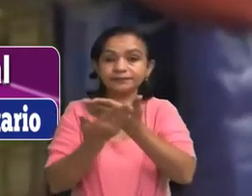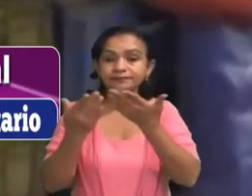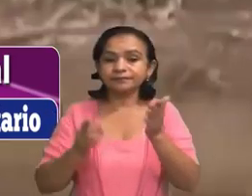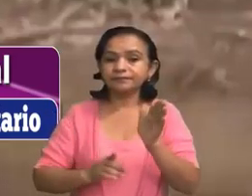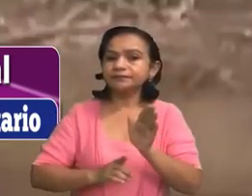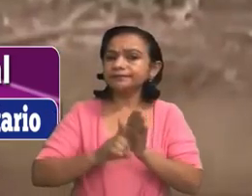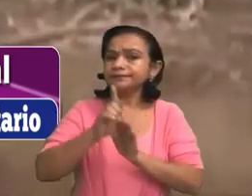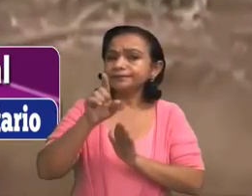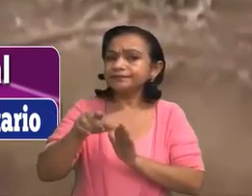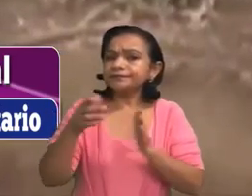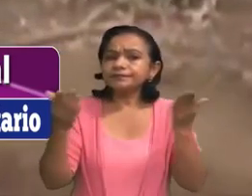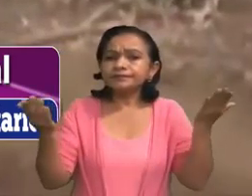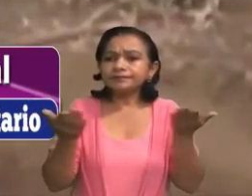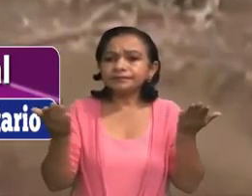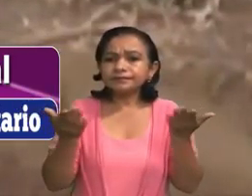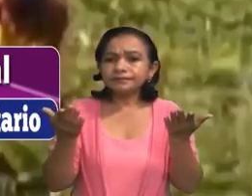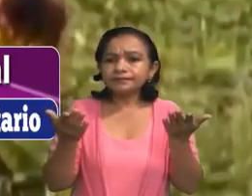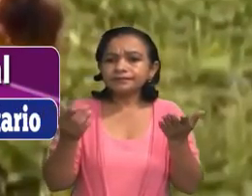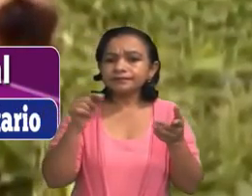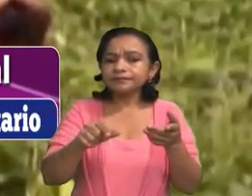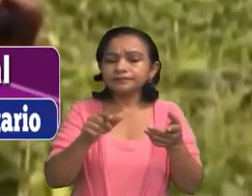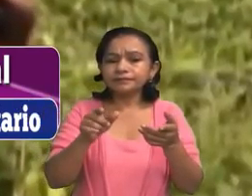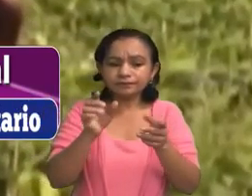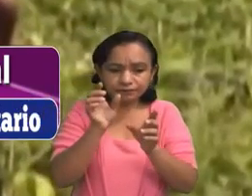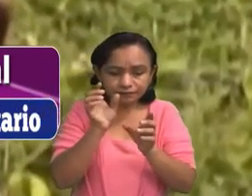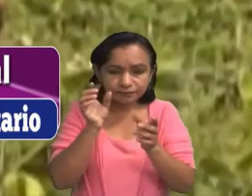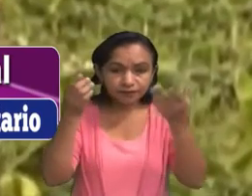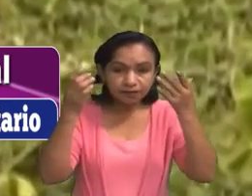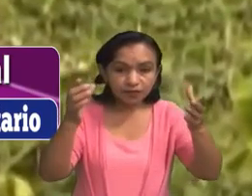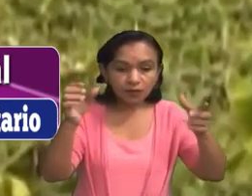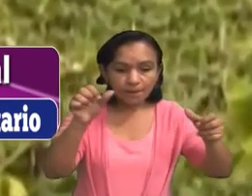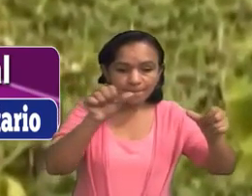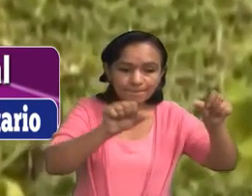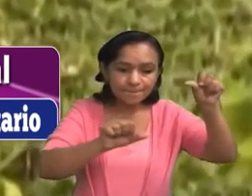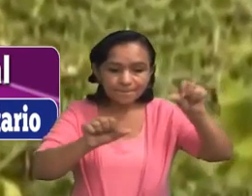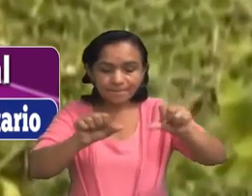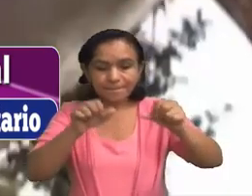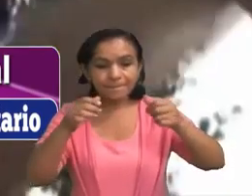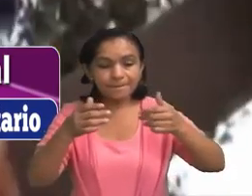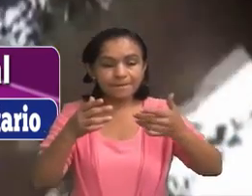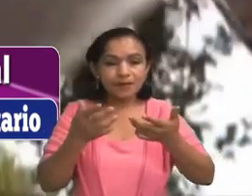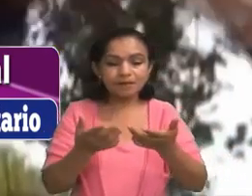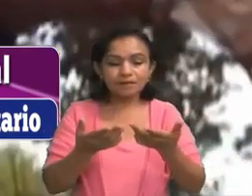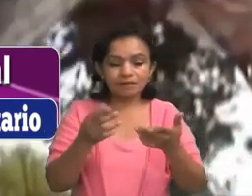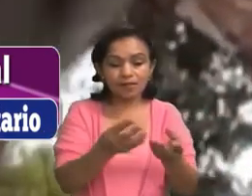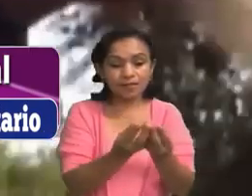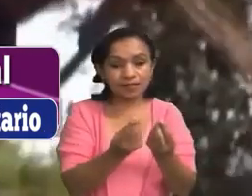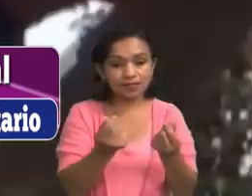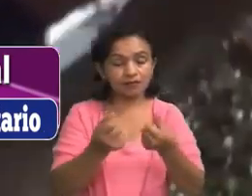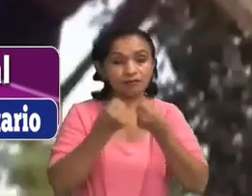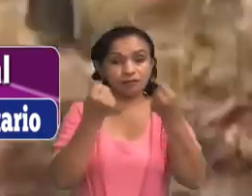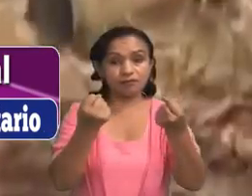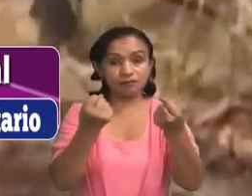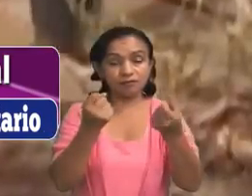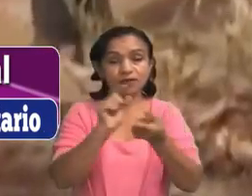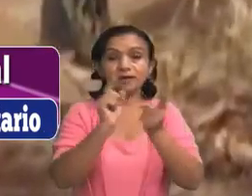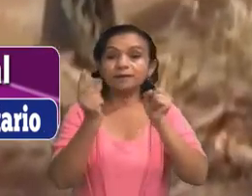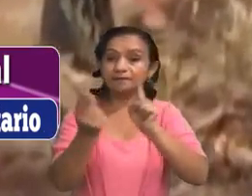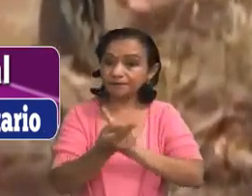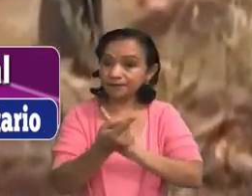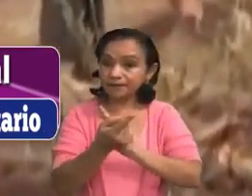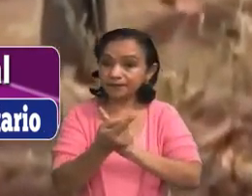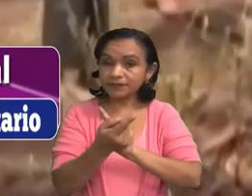desarrollado desde el área de bioinsumos que tienen que ver con la agroecología, porque buscamos cómo sustituir, ¿verdad?